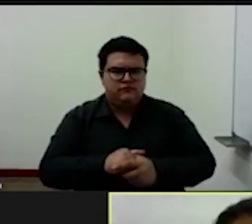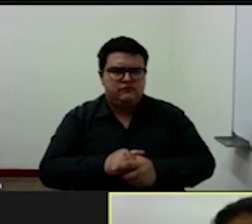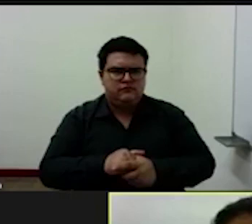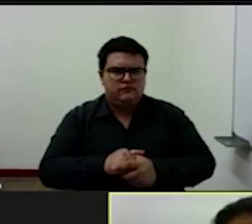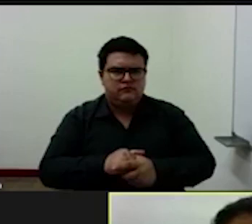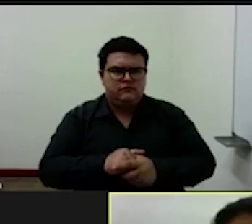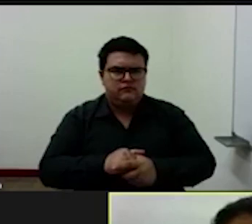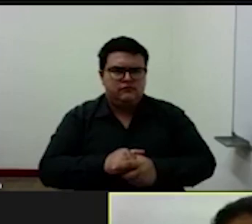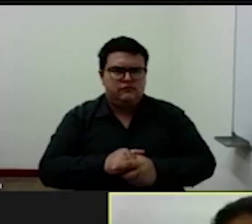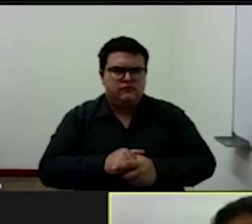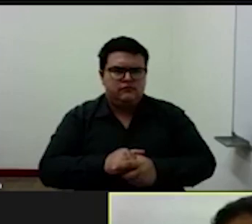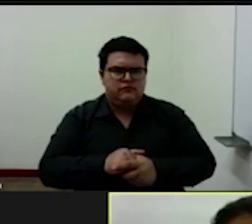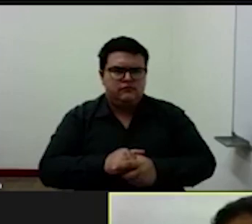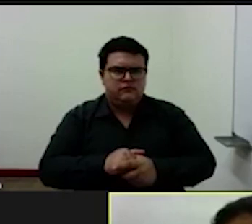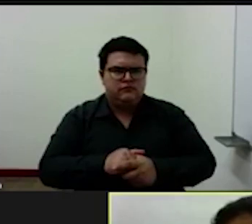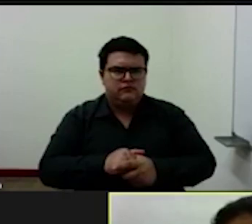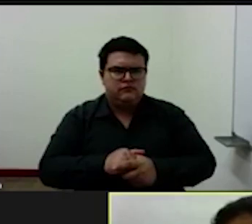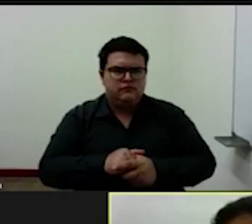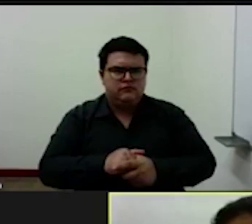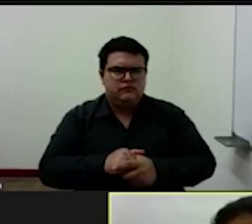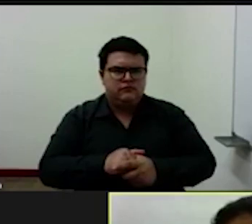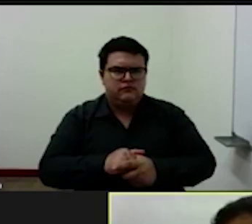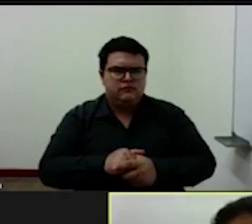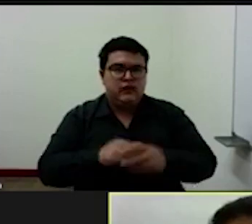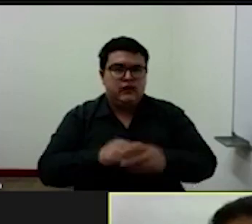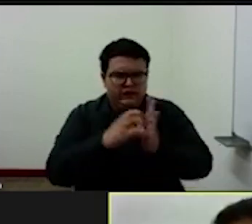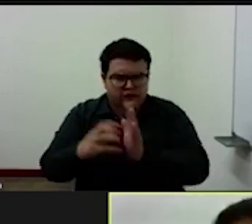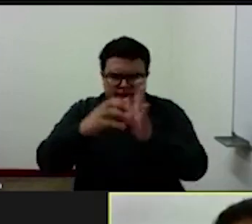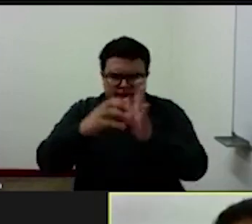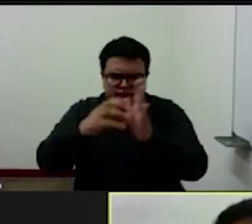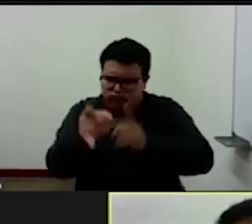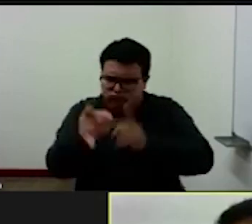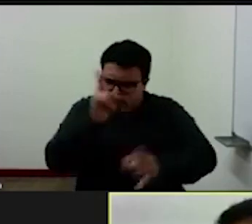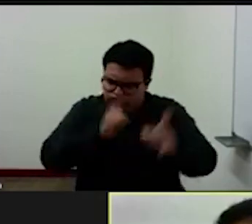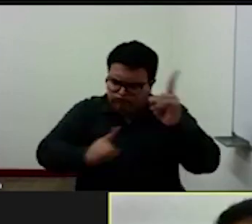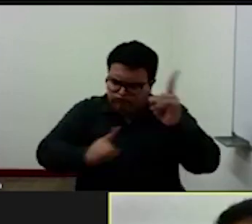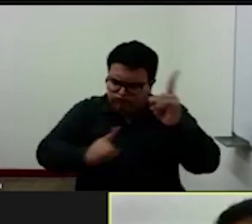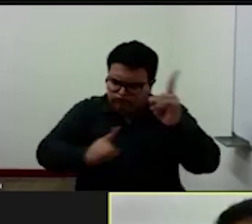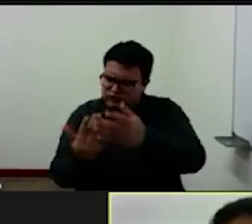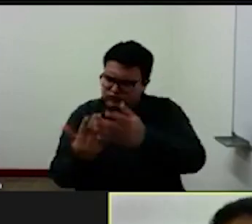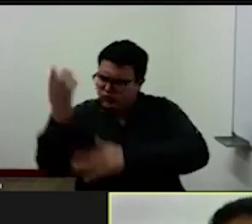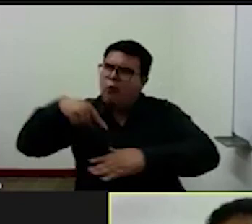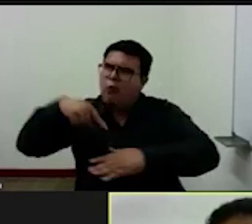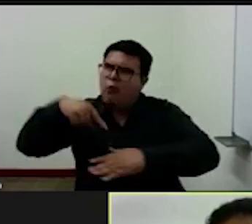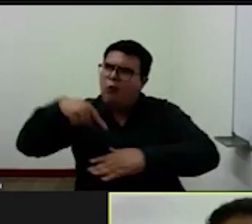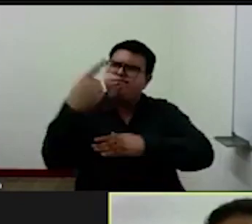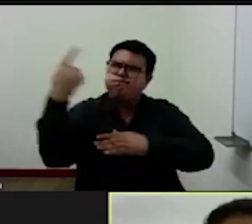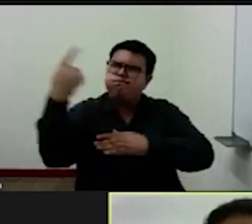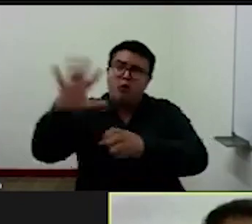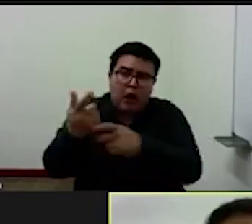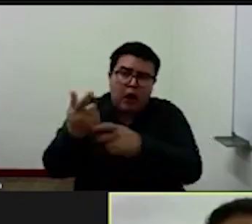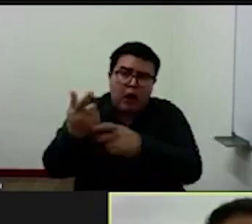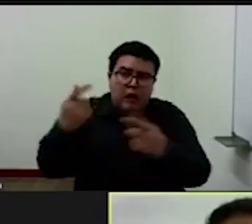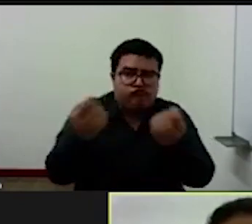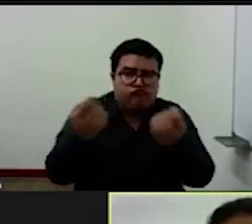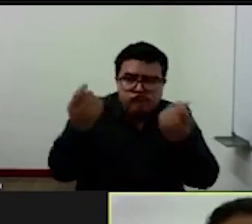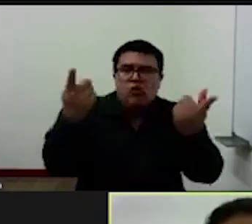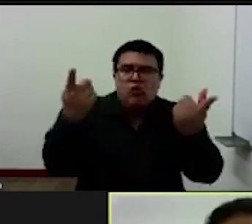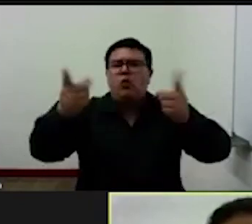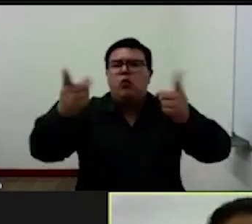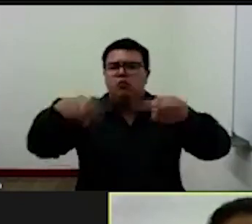de las imágenes de los tejidos o sus símbolos en piezas de arte contemporánea o arte popular o incluso en la